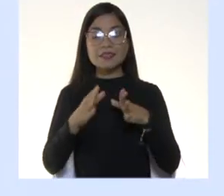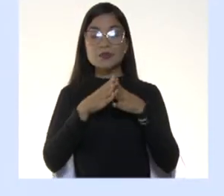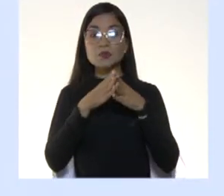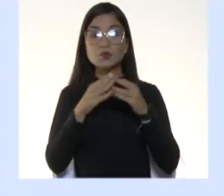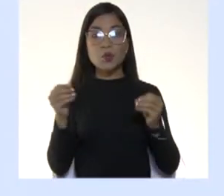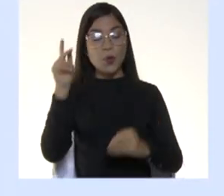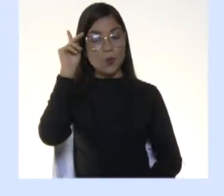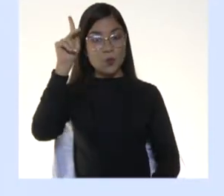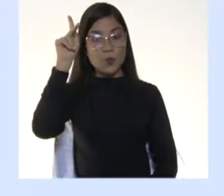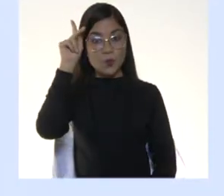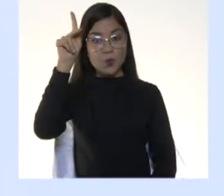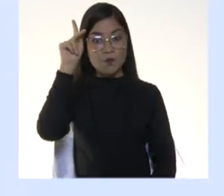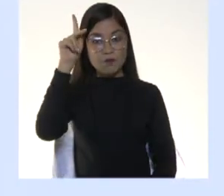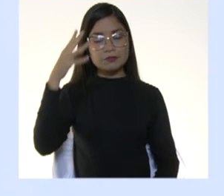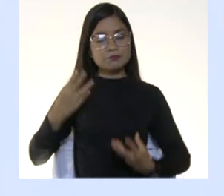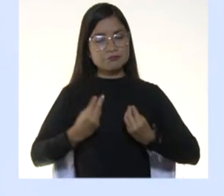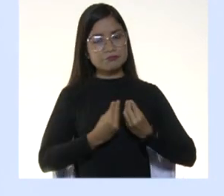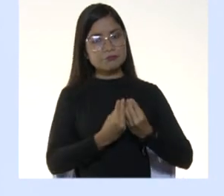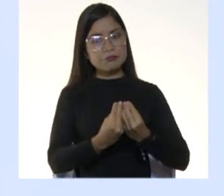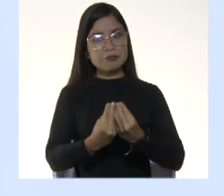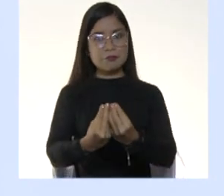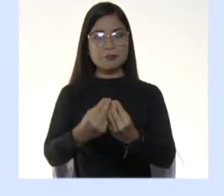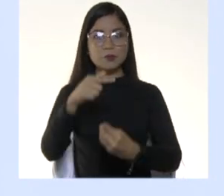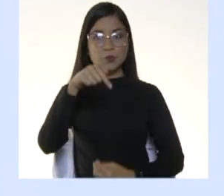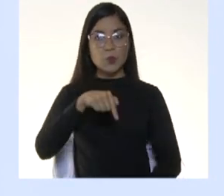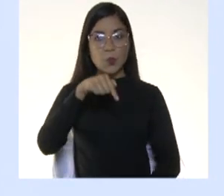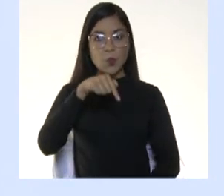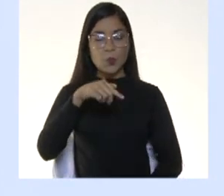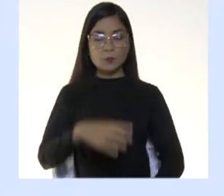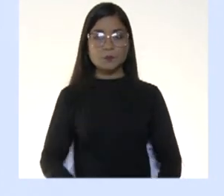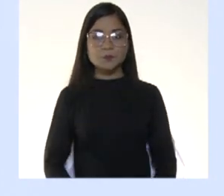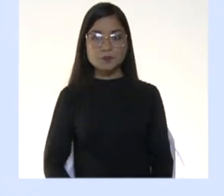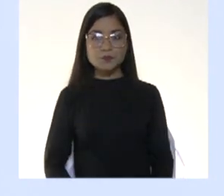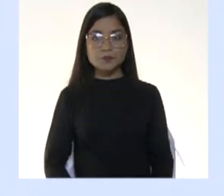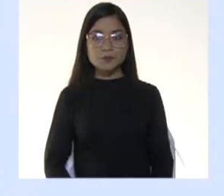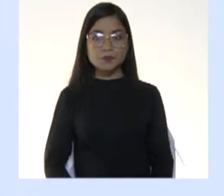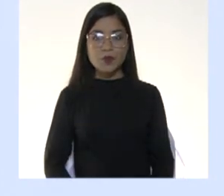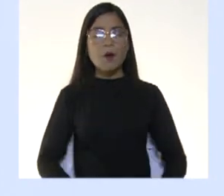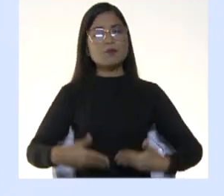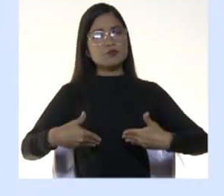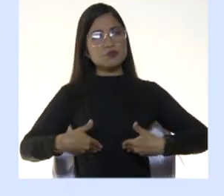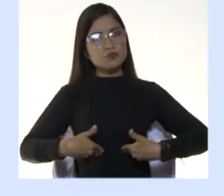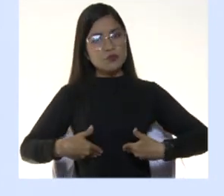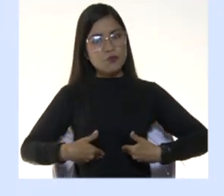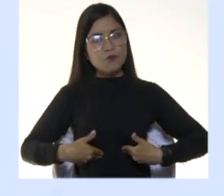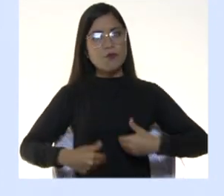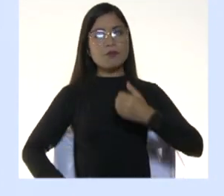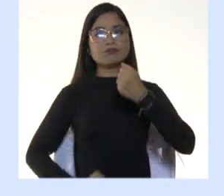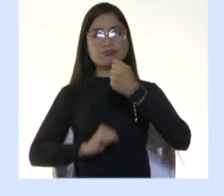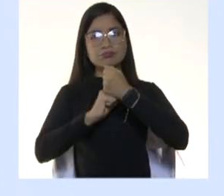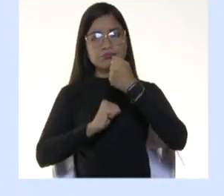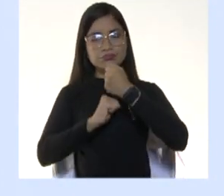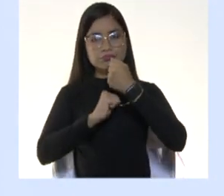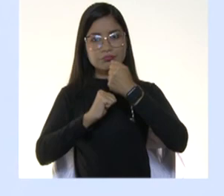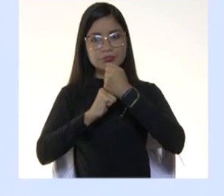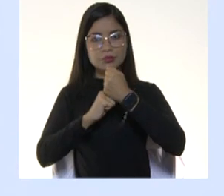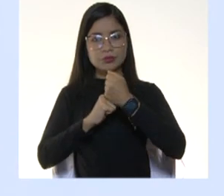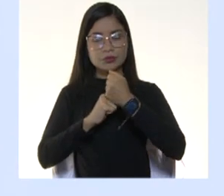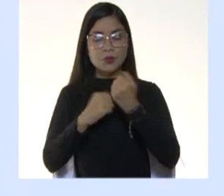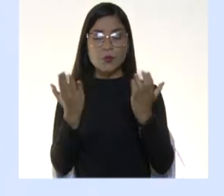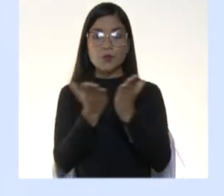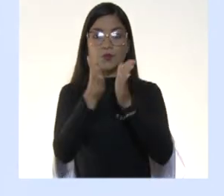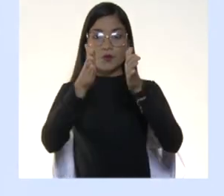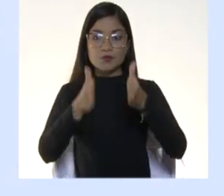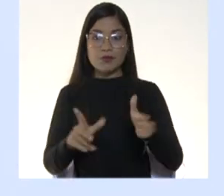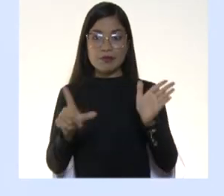Gracias a todos nuestros profesores que nos acompañaron el día de hoy por su entrega y compromiso con nuestros estudiantes de